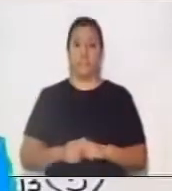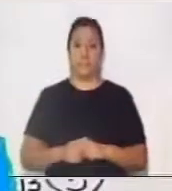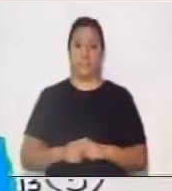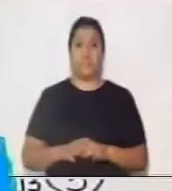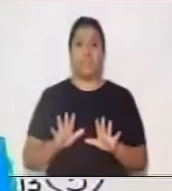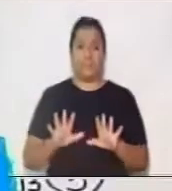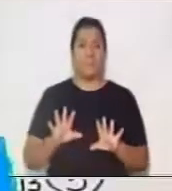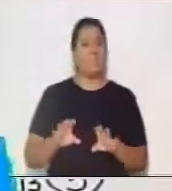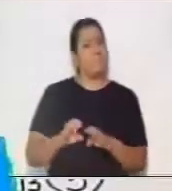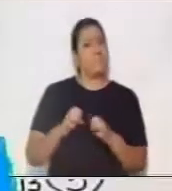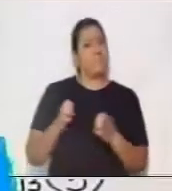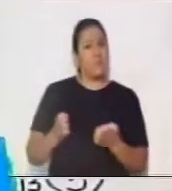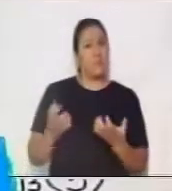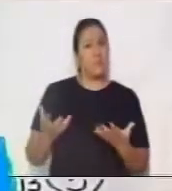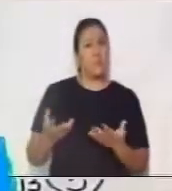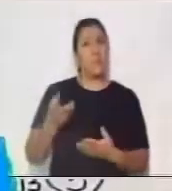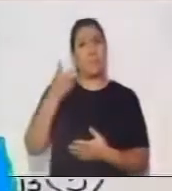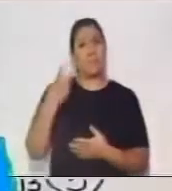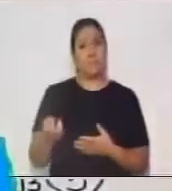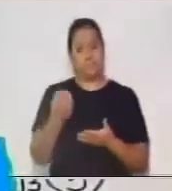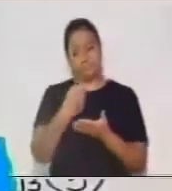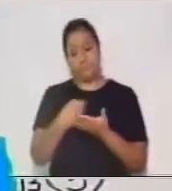Vas a ver que nos vamos a comer el mundo.